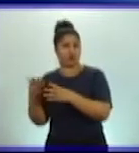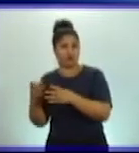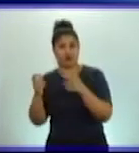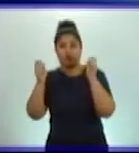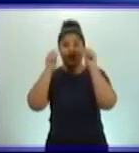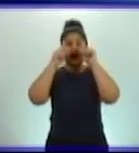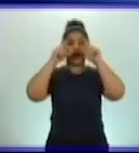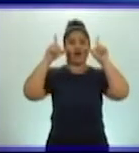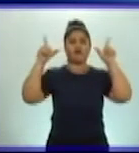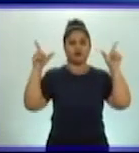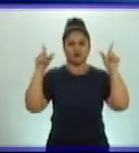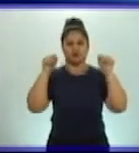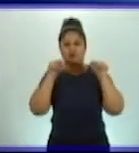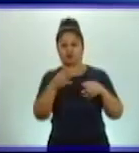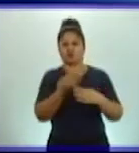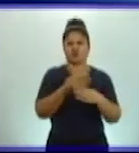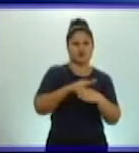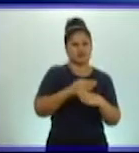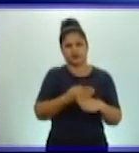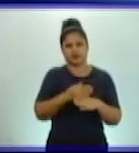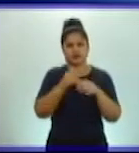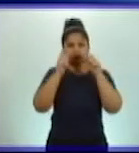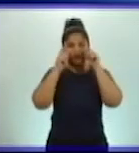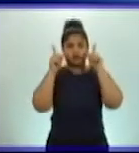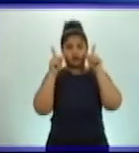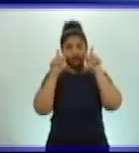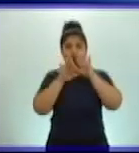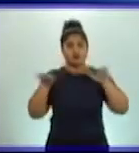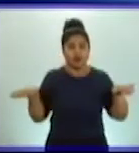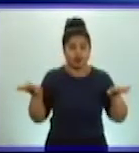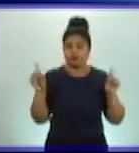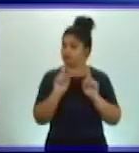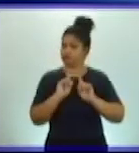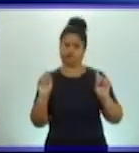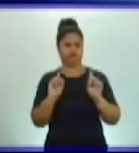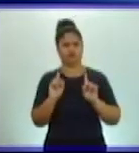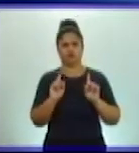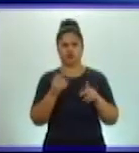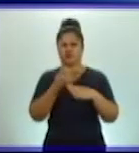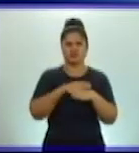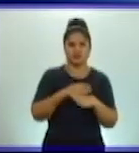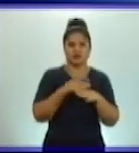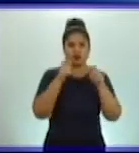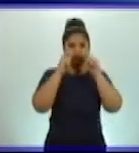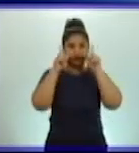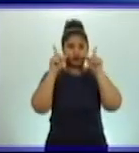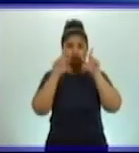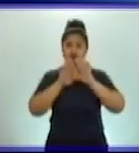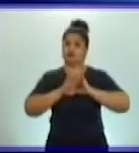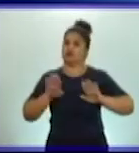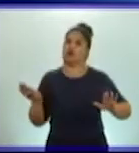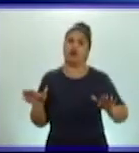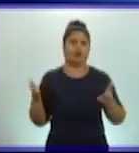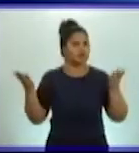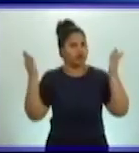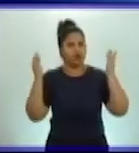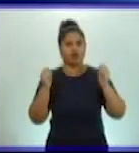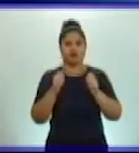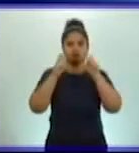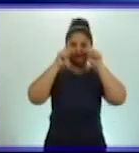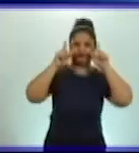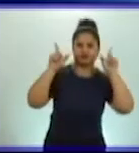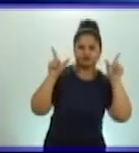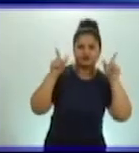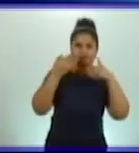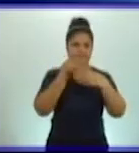los ojos? ¿Es solo abrir el ojo y ya? No, uno dice, al fin ella abrió los ojos, al fin él va a